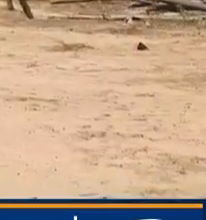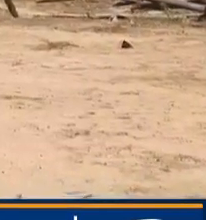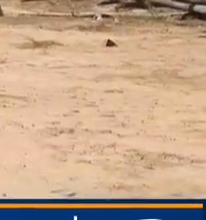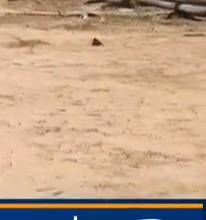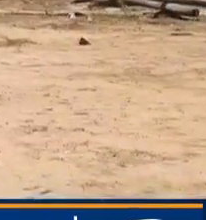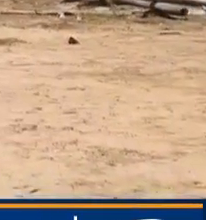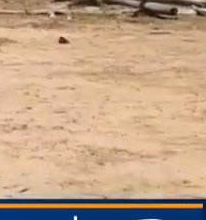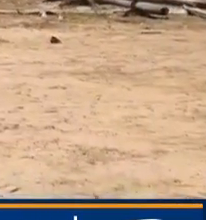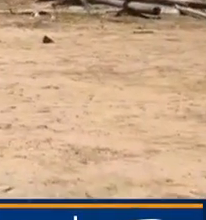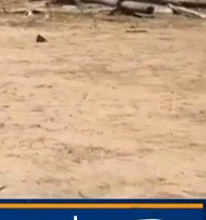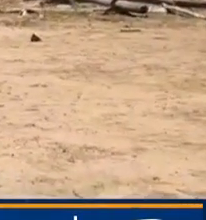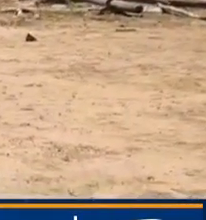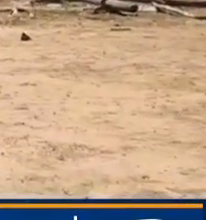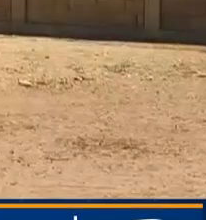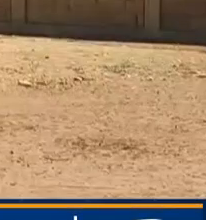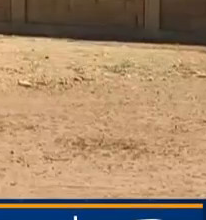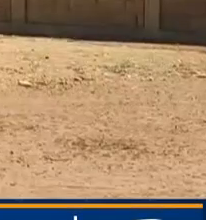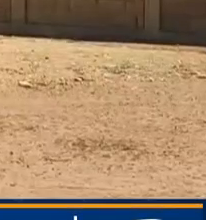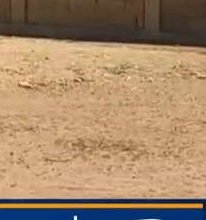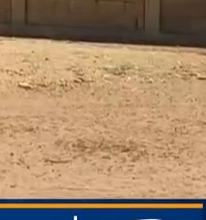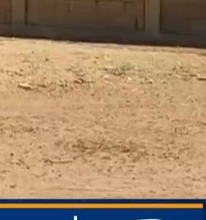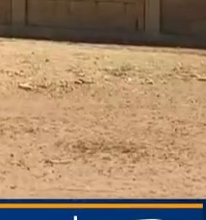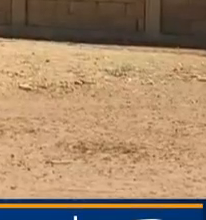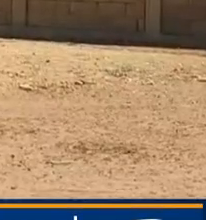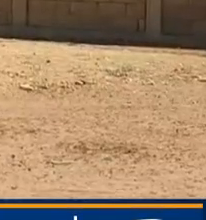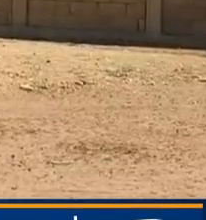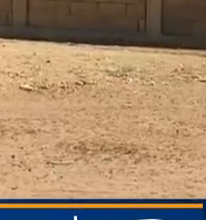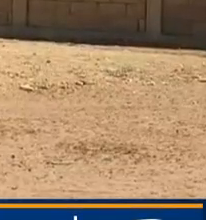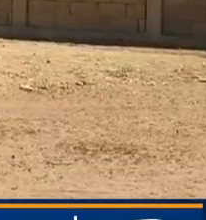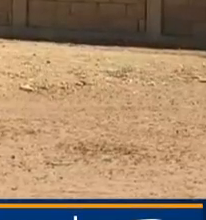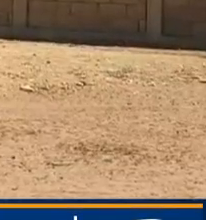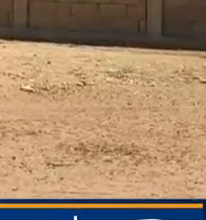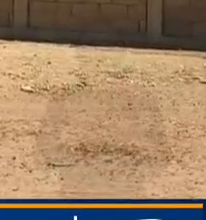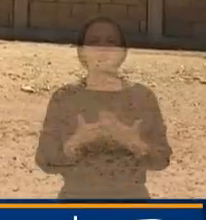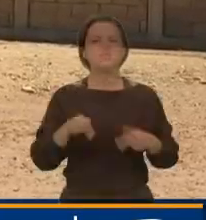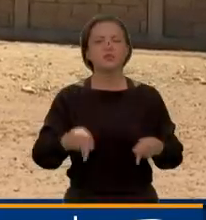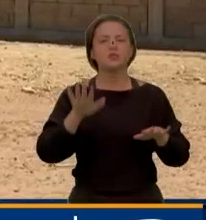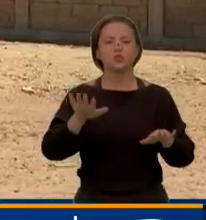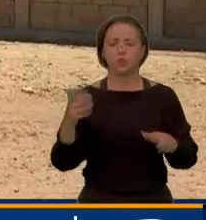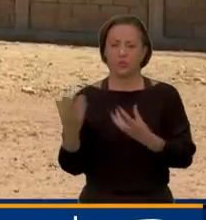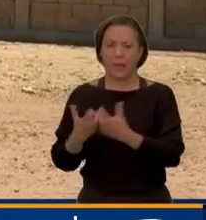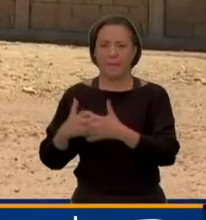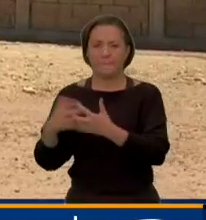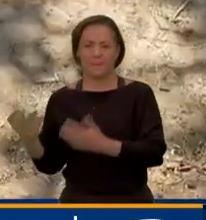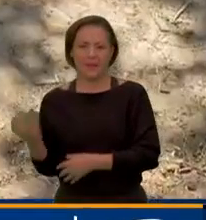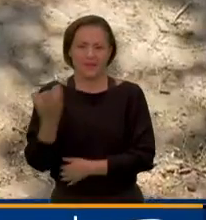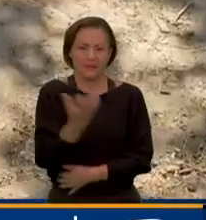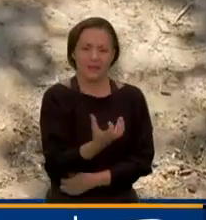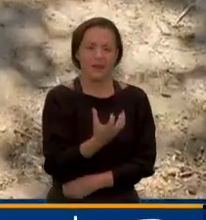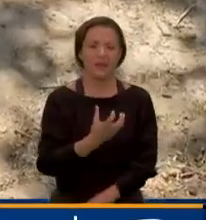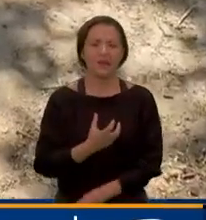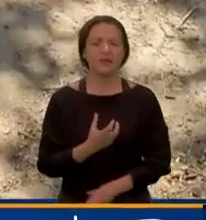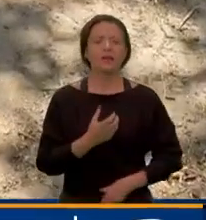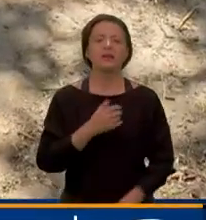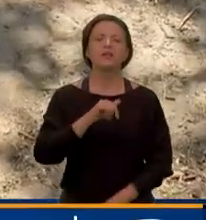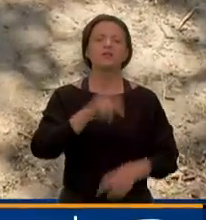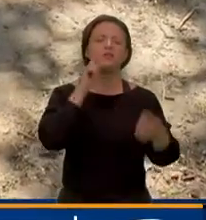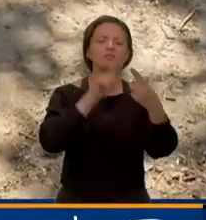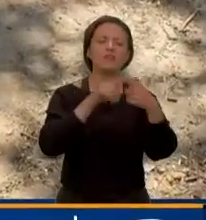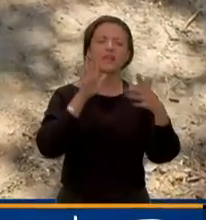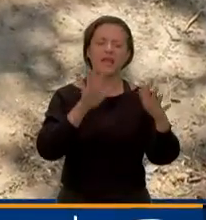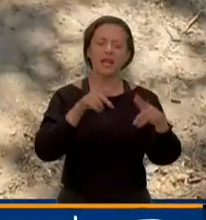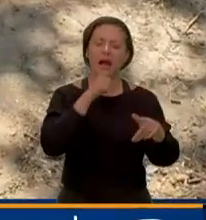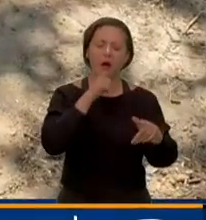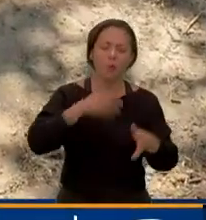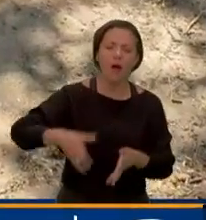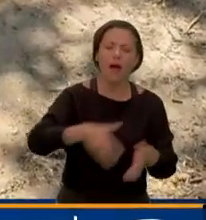de La Guajira. Sin embargo, hasta este punto ha llegado la empresa Esegua junto a la gobernación de La Guajira con la finalidad de construir